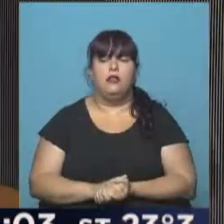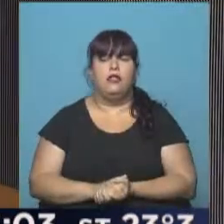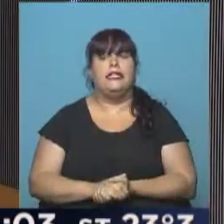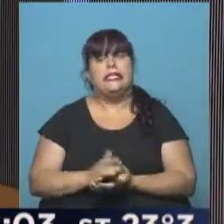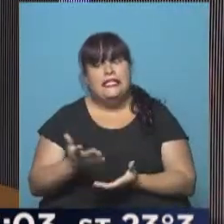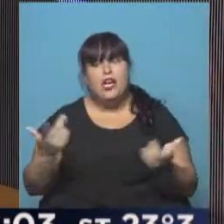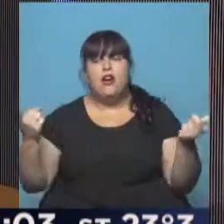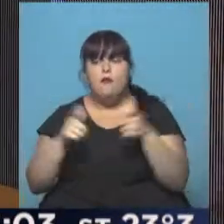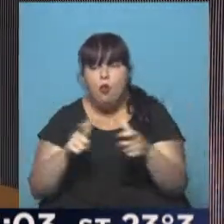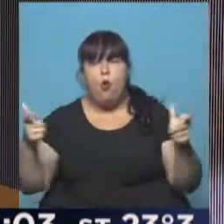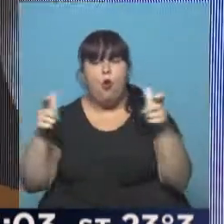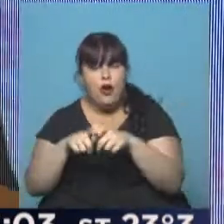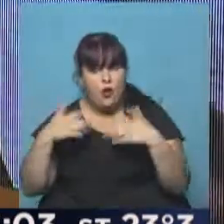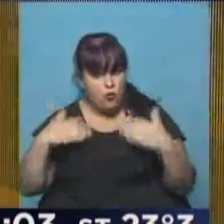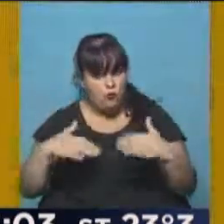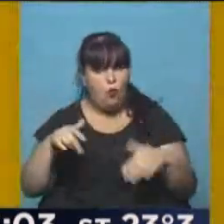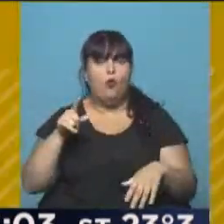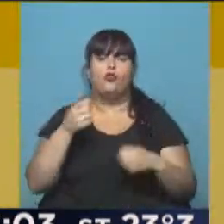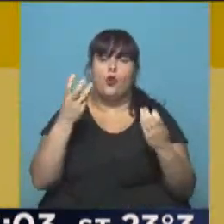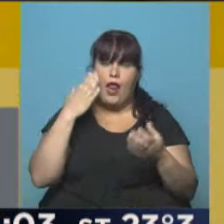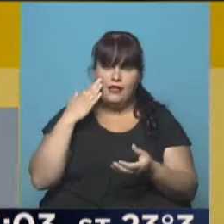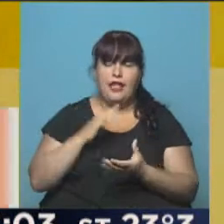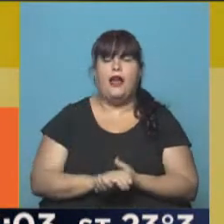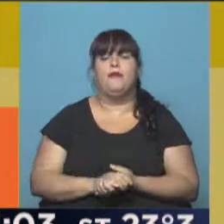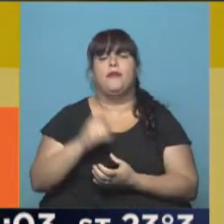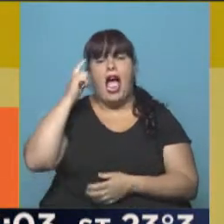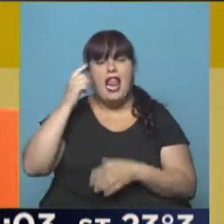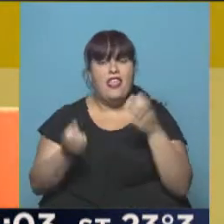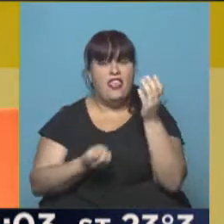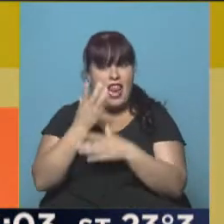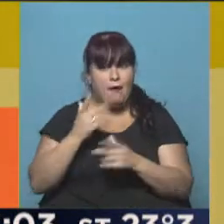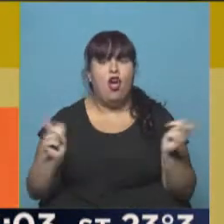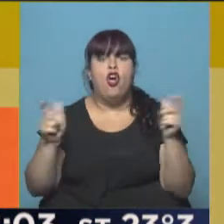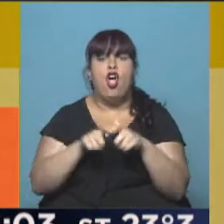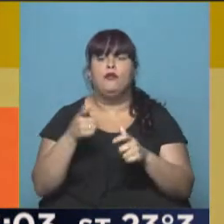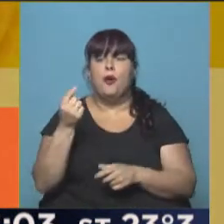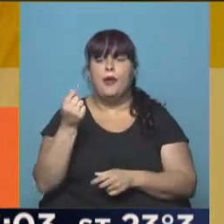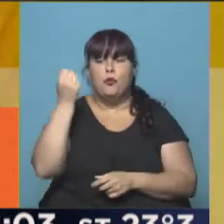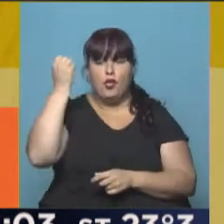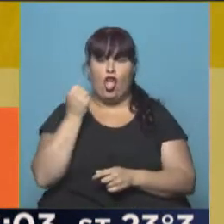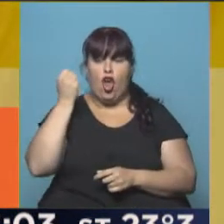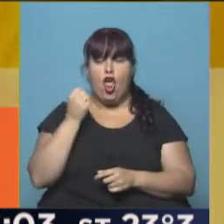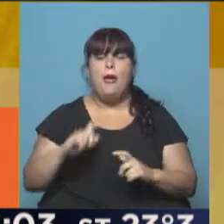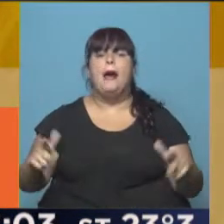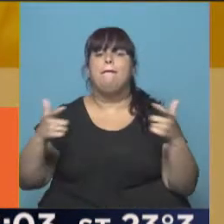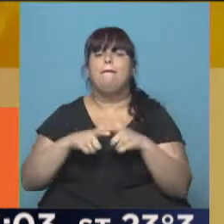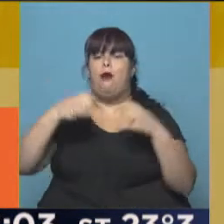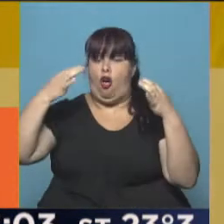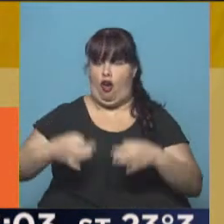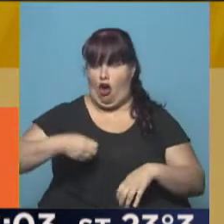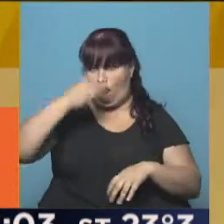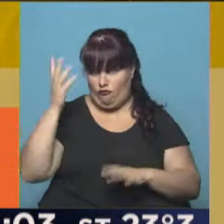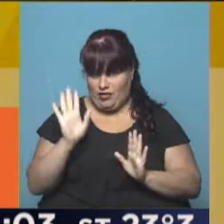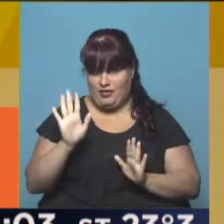Hay muchas reuniones, Alejandro, buenas tardes. Desde las 10 de la mañana está la Comisión de Presupuesto y Hacienda, la comisión formal, esta reunión